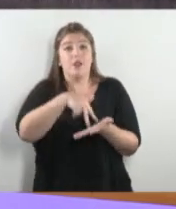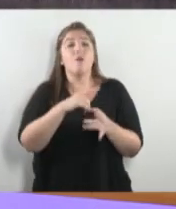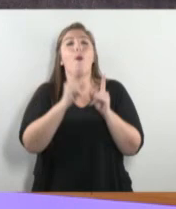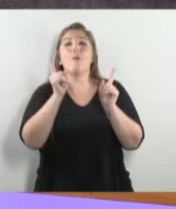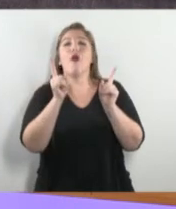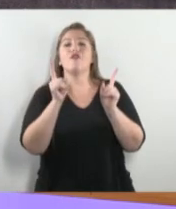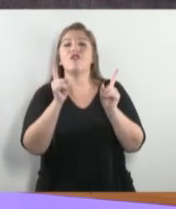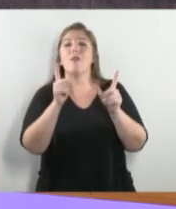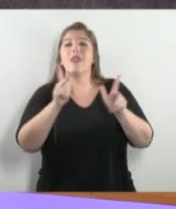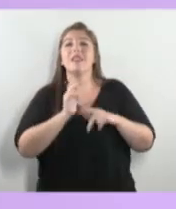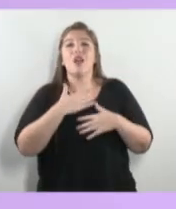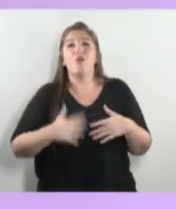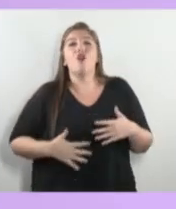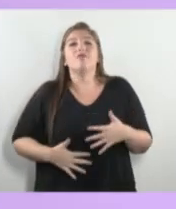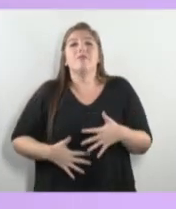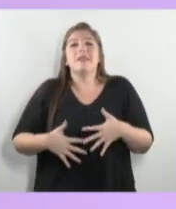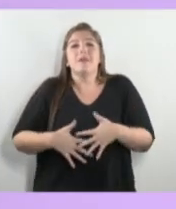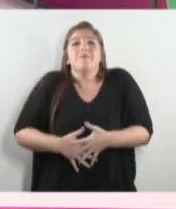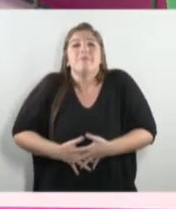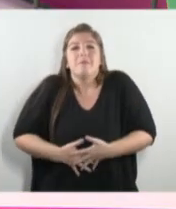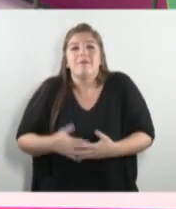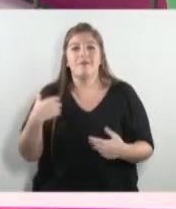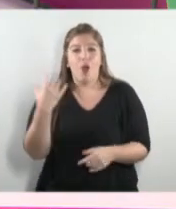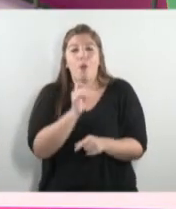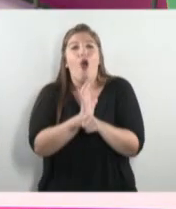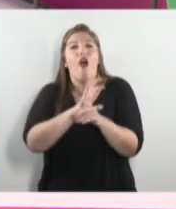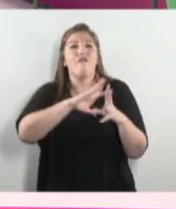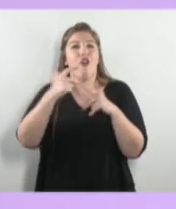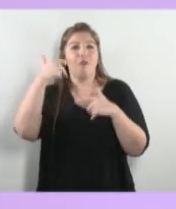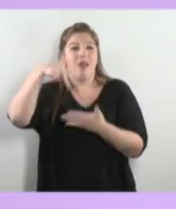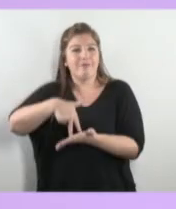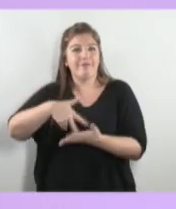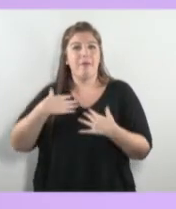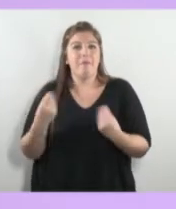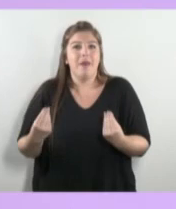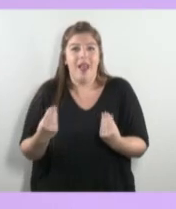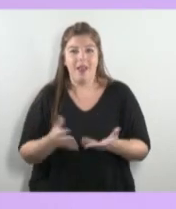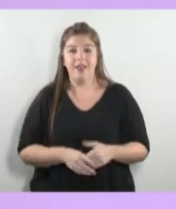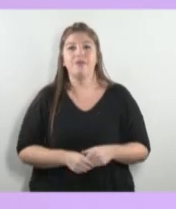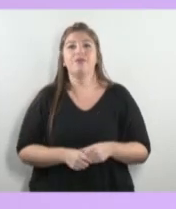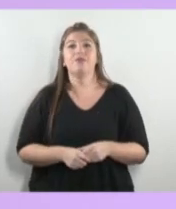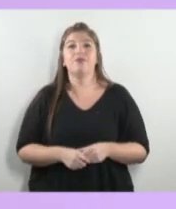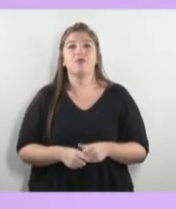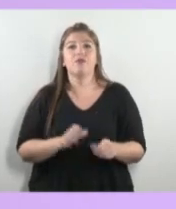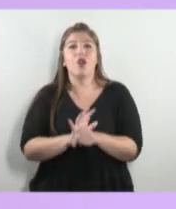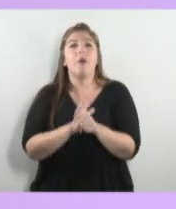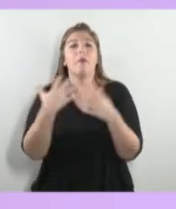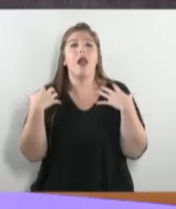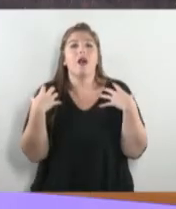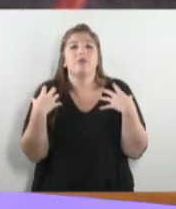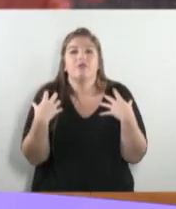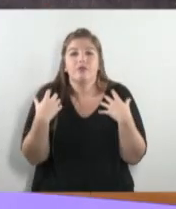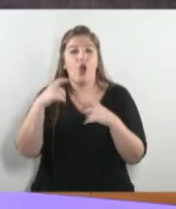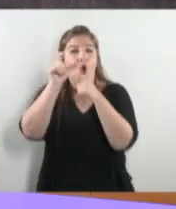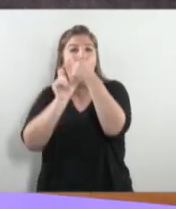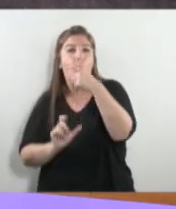profe, el ombligo para adentro. Está bien, eso está tiene bien. Que ver con una postura corporal para no, digamos, descompensar a la columna.